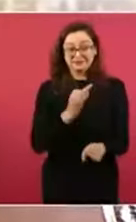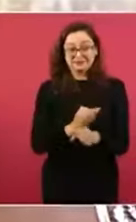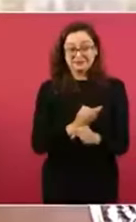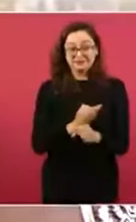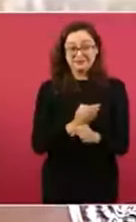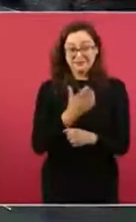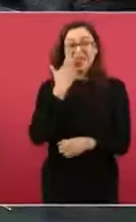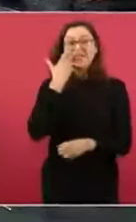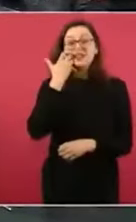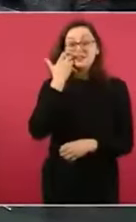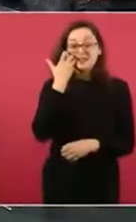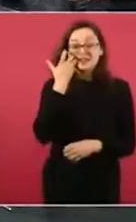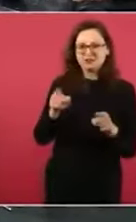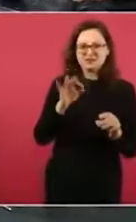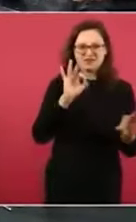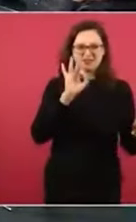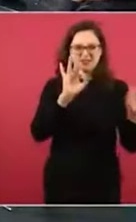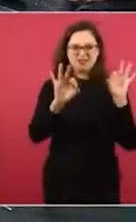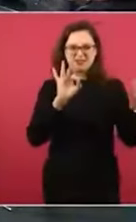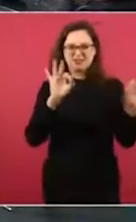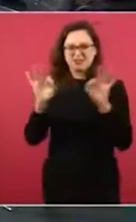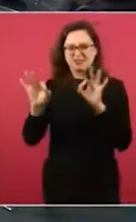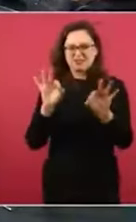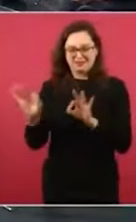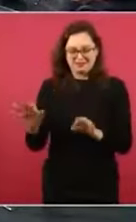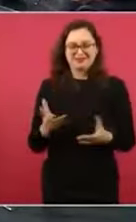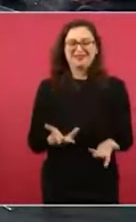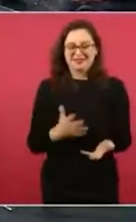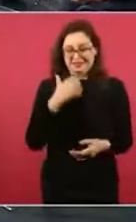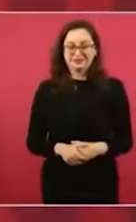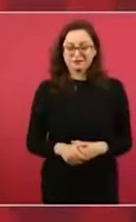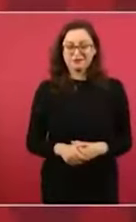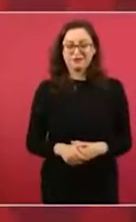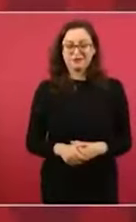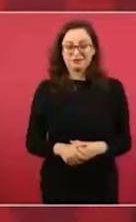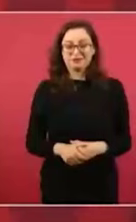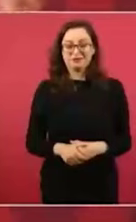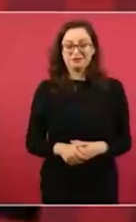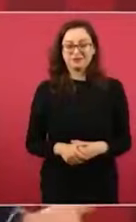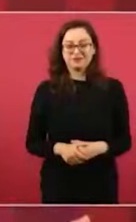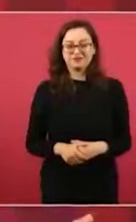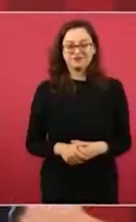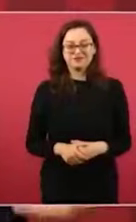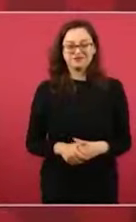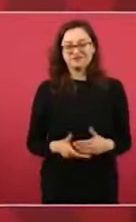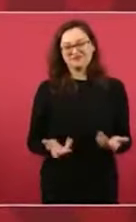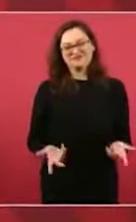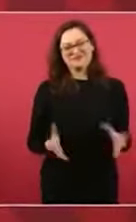quieren los conservadores es amarrar navajas. Son muy elementales.